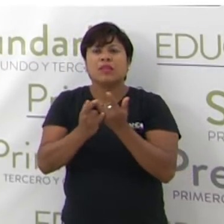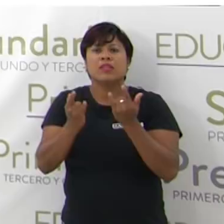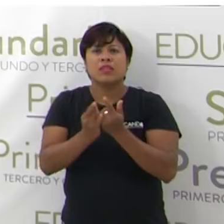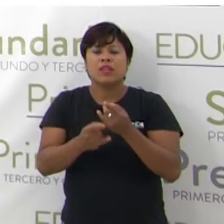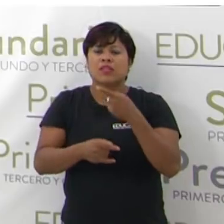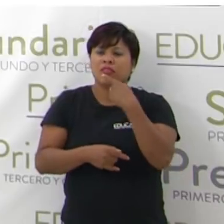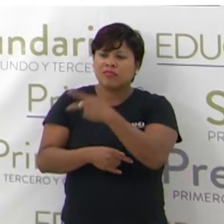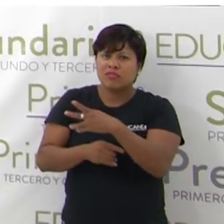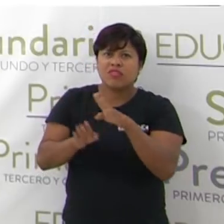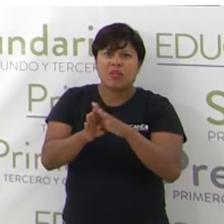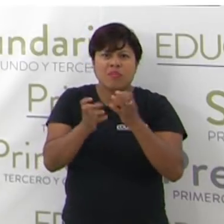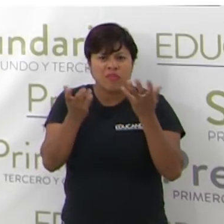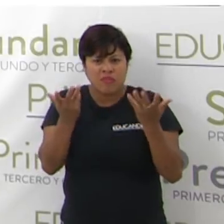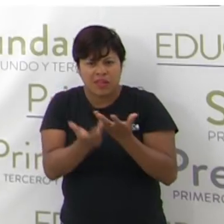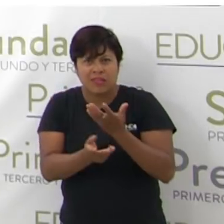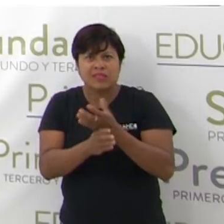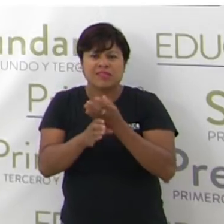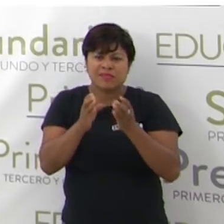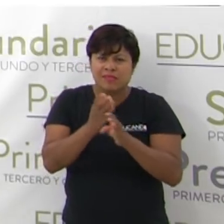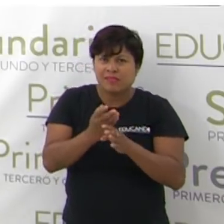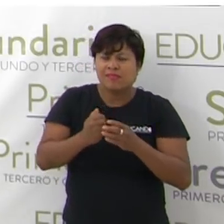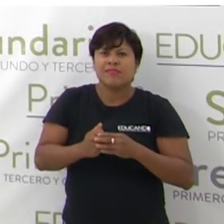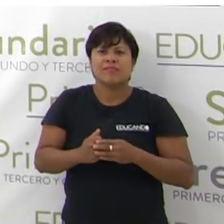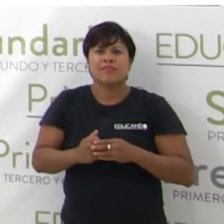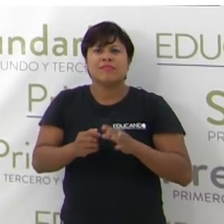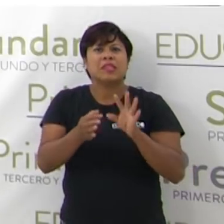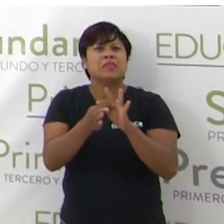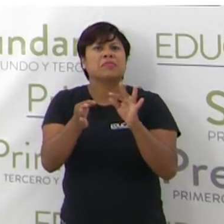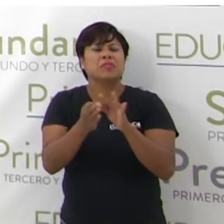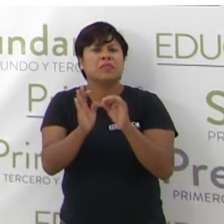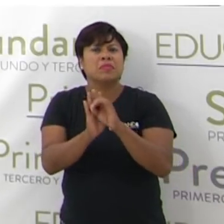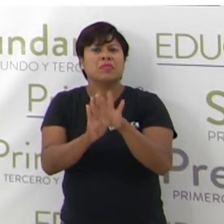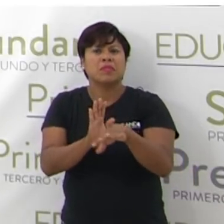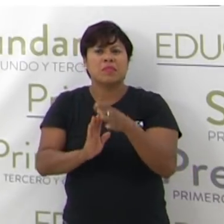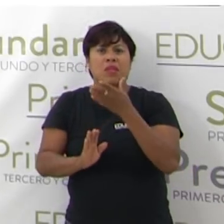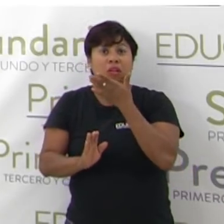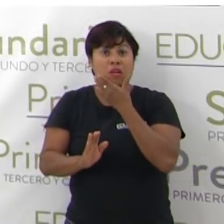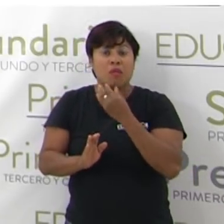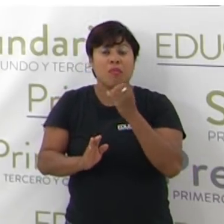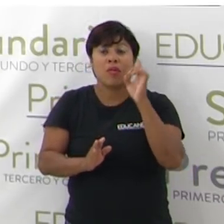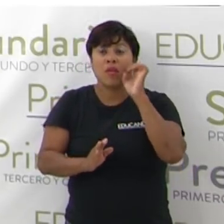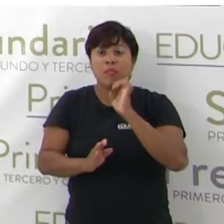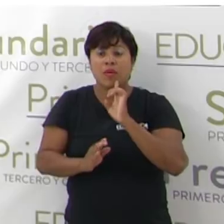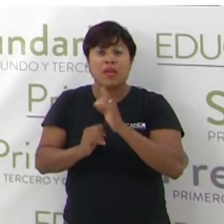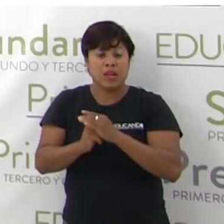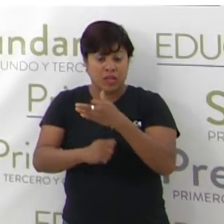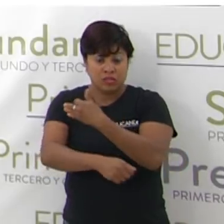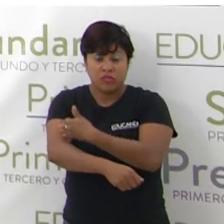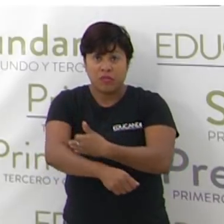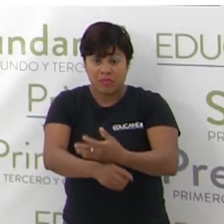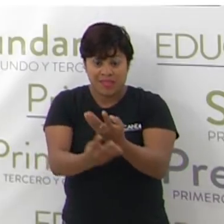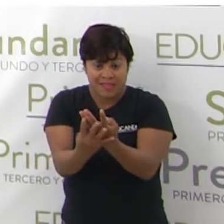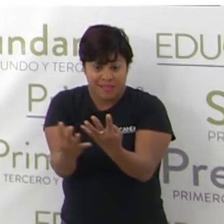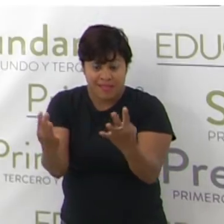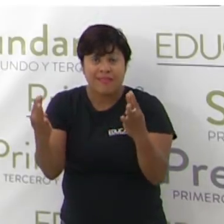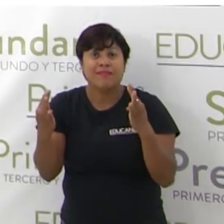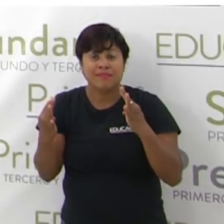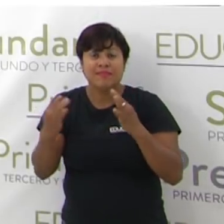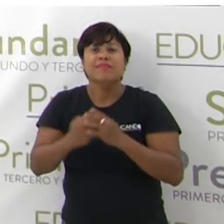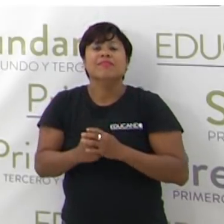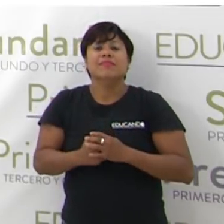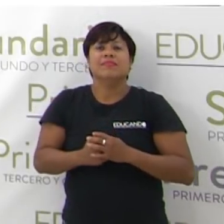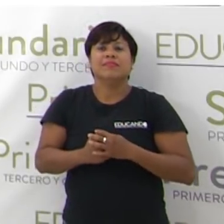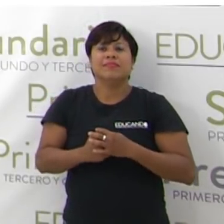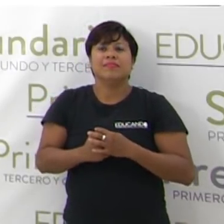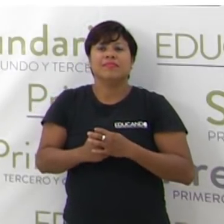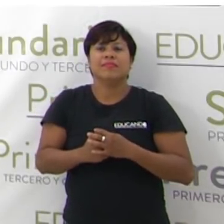sus hazañas, les explicaba, por ejemplo, el hombre o la mujer a su familia o a quienes lo estaban